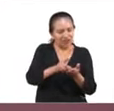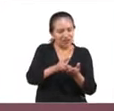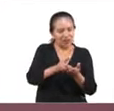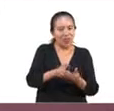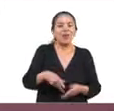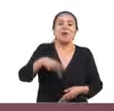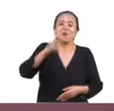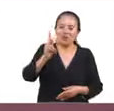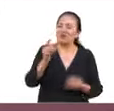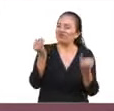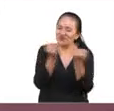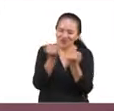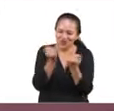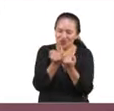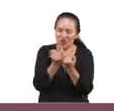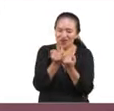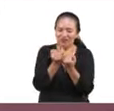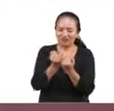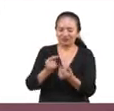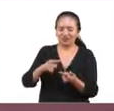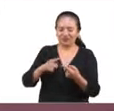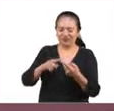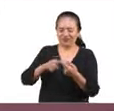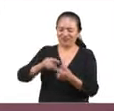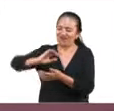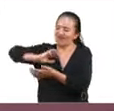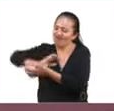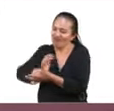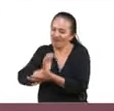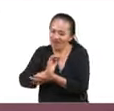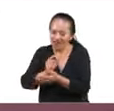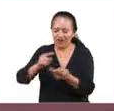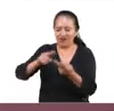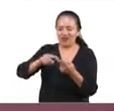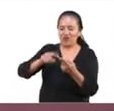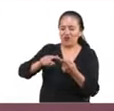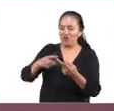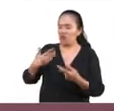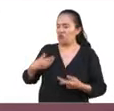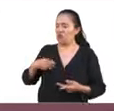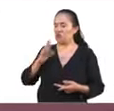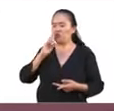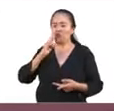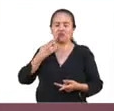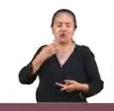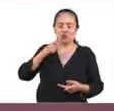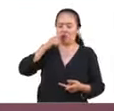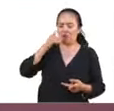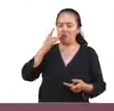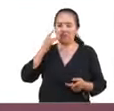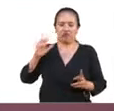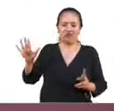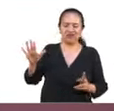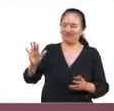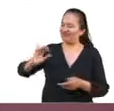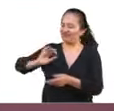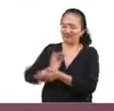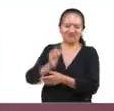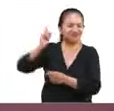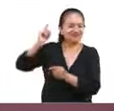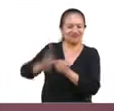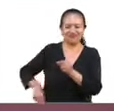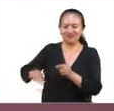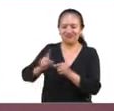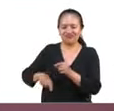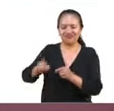de la discriminación, en contra del clasismo, en contra del racismo. Y particularmente